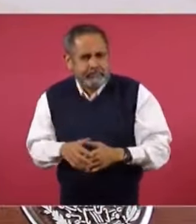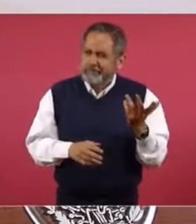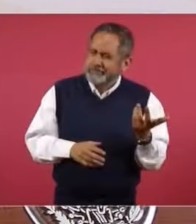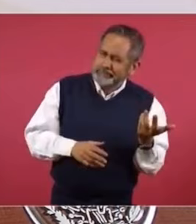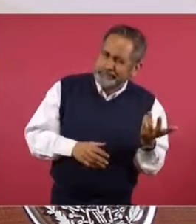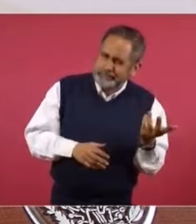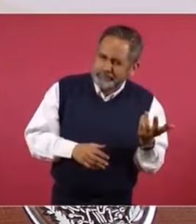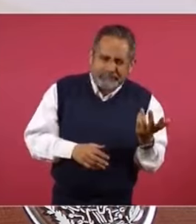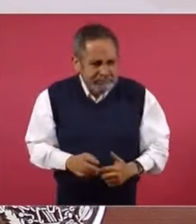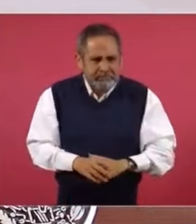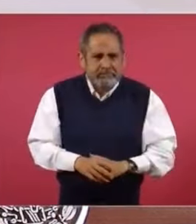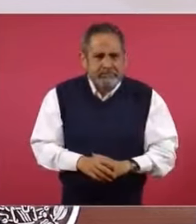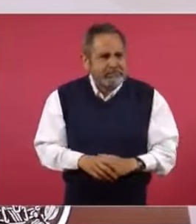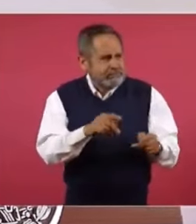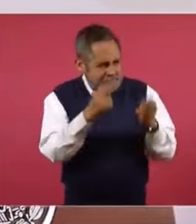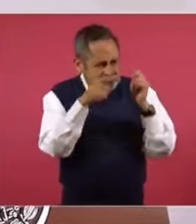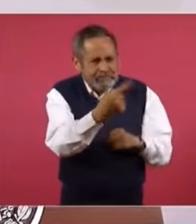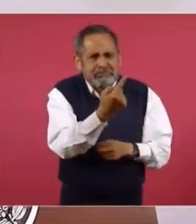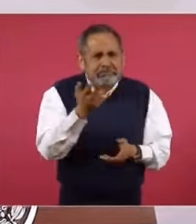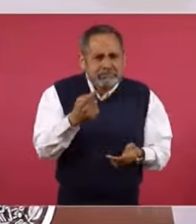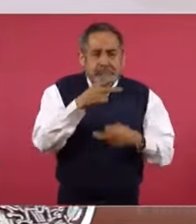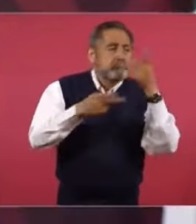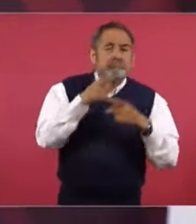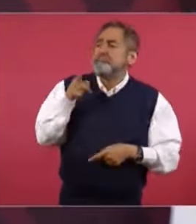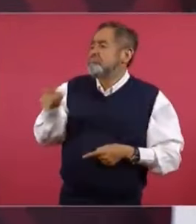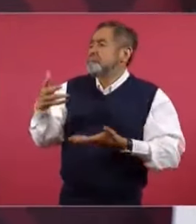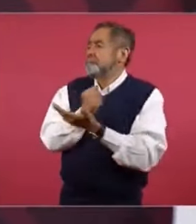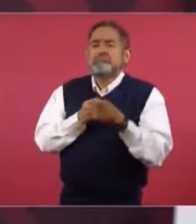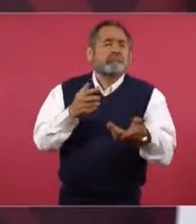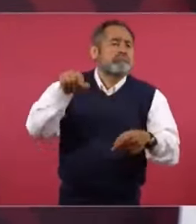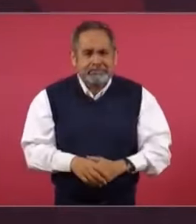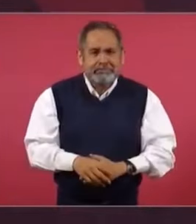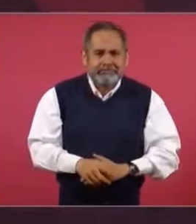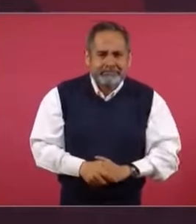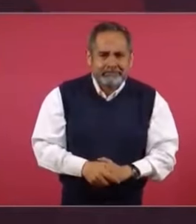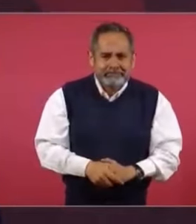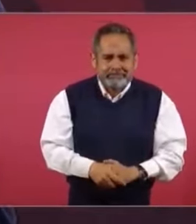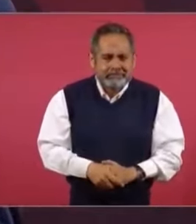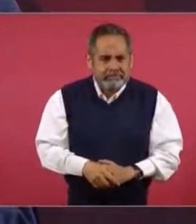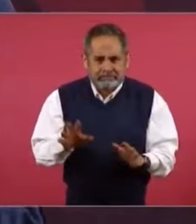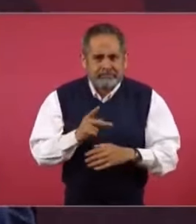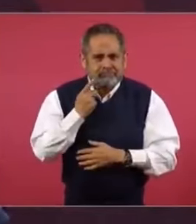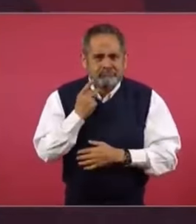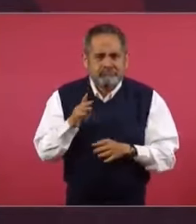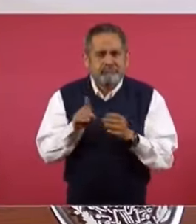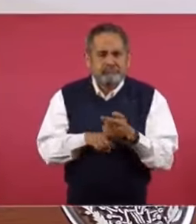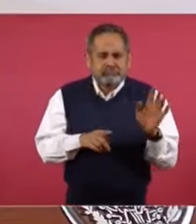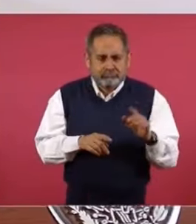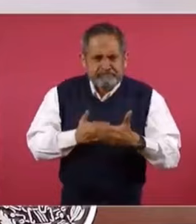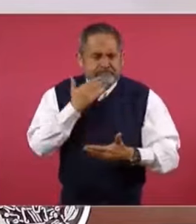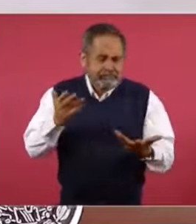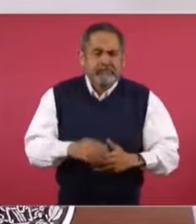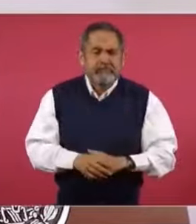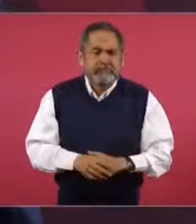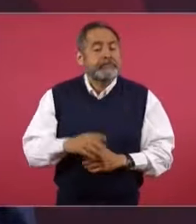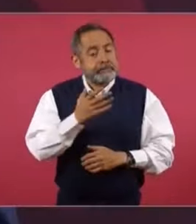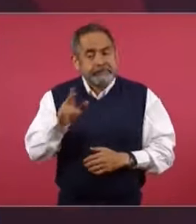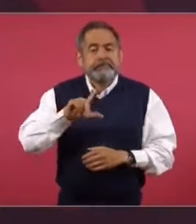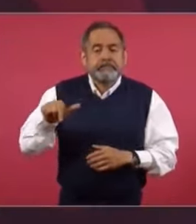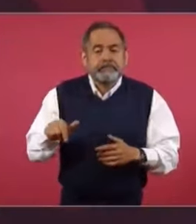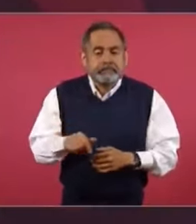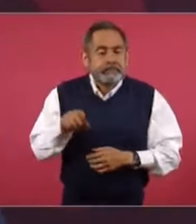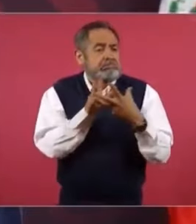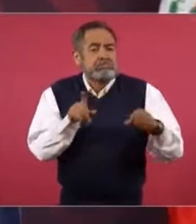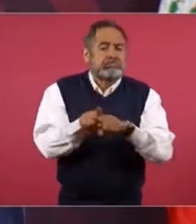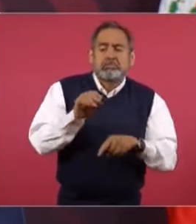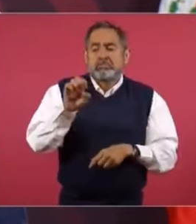respeto, ¿quién es este señor para decir quién ganó y quién perdió? La política es juicio práctico. Y luego la